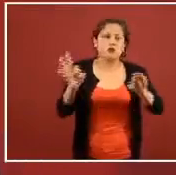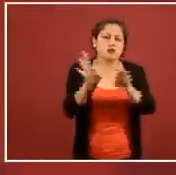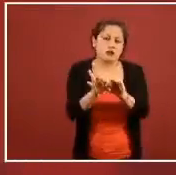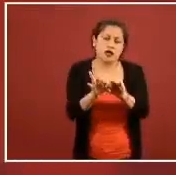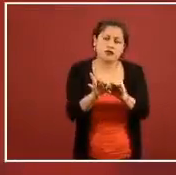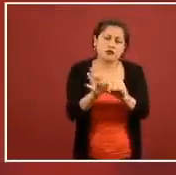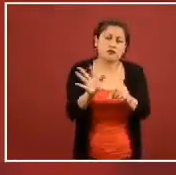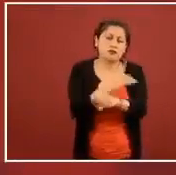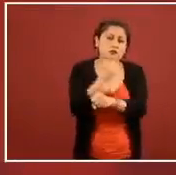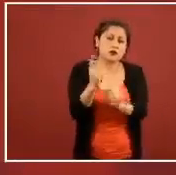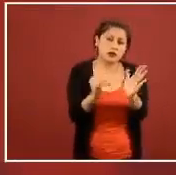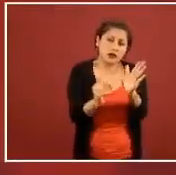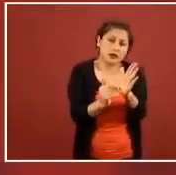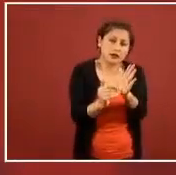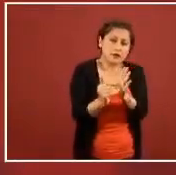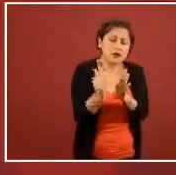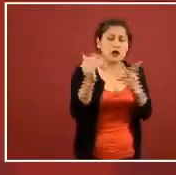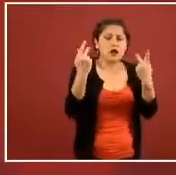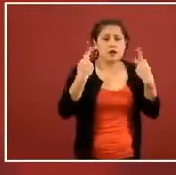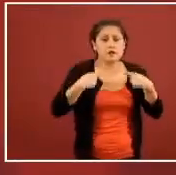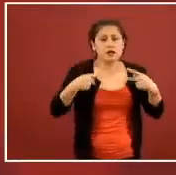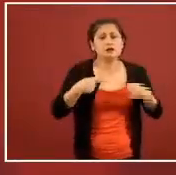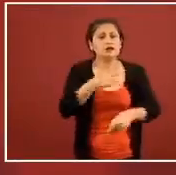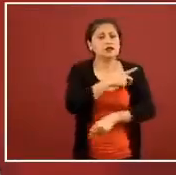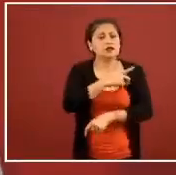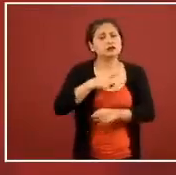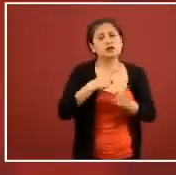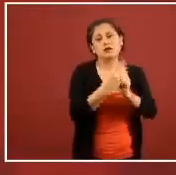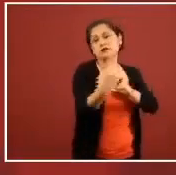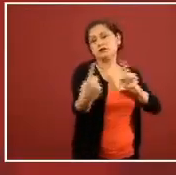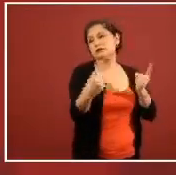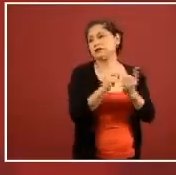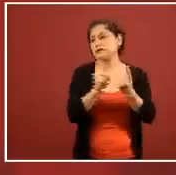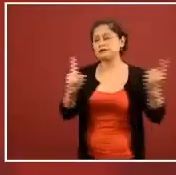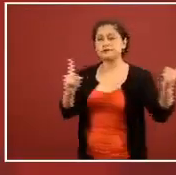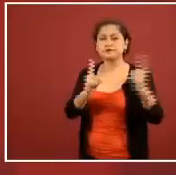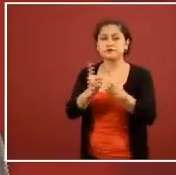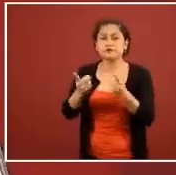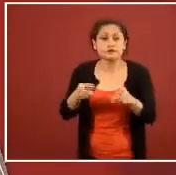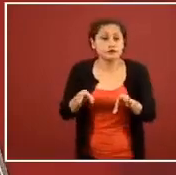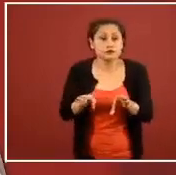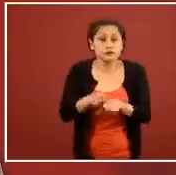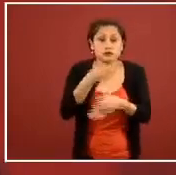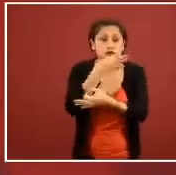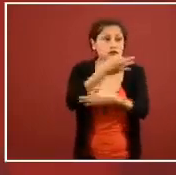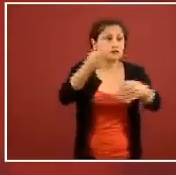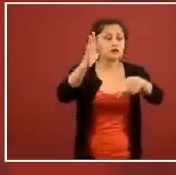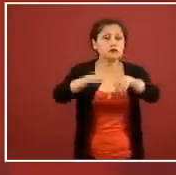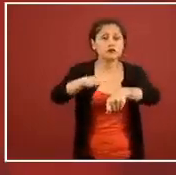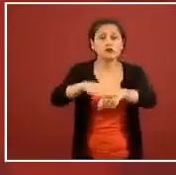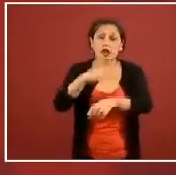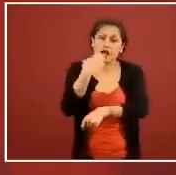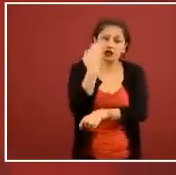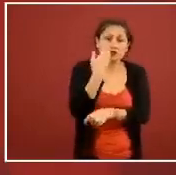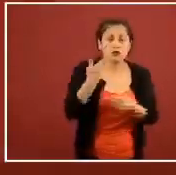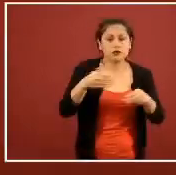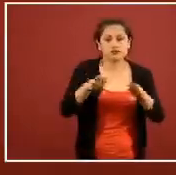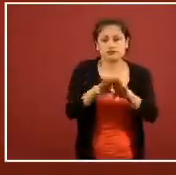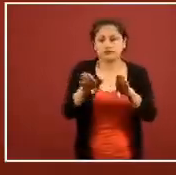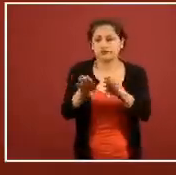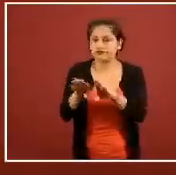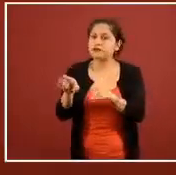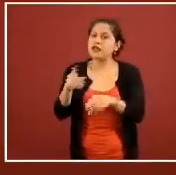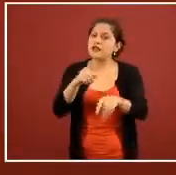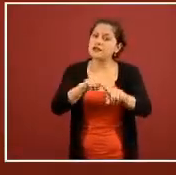millones de personas de distanciamiento social, y que se logran con la suspensión temporal de las escuelas, la suspensión temporal de